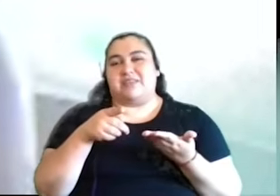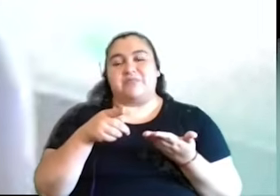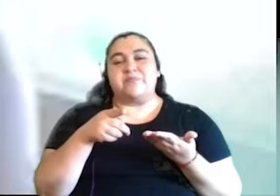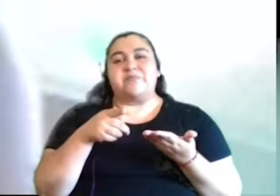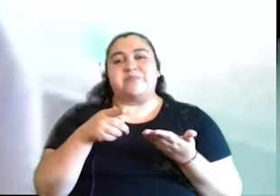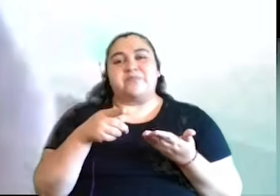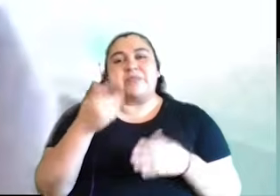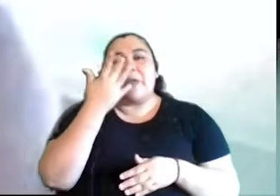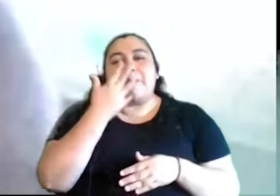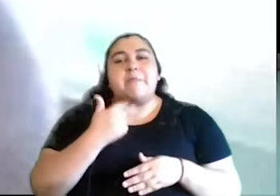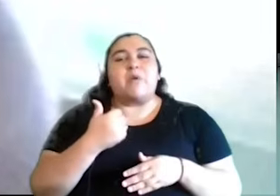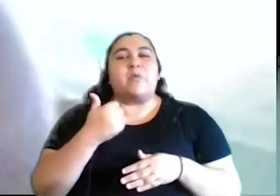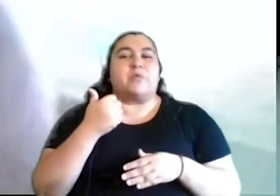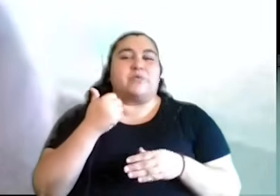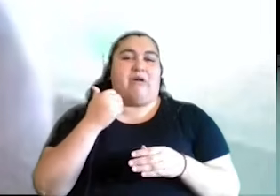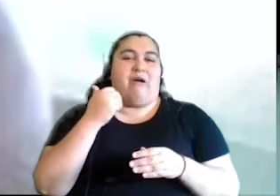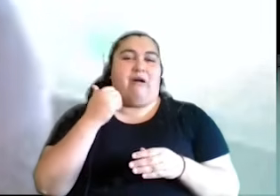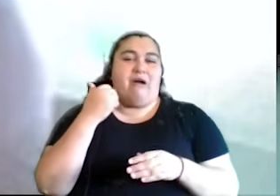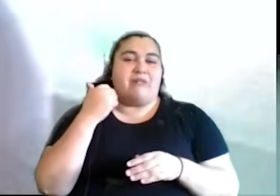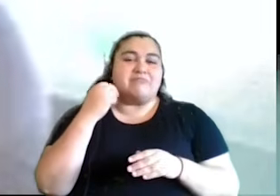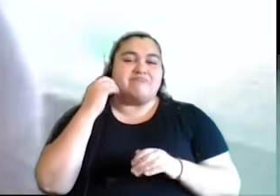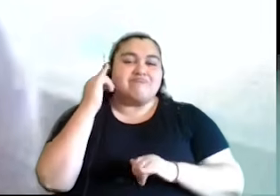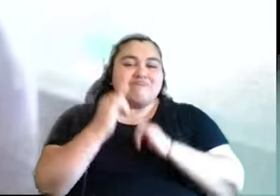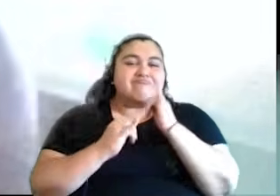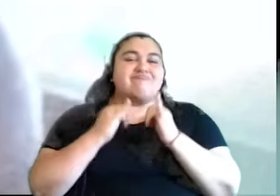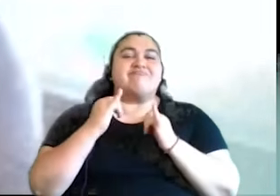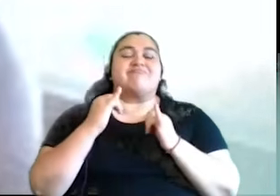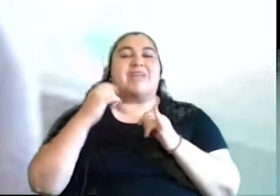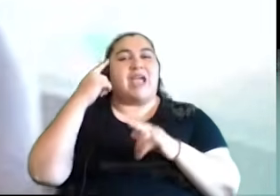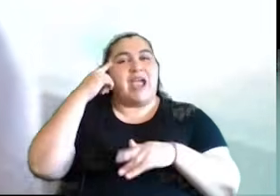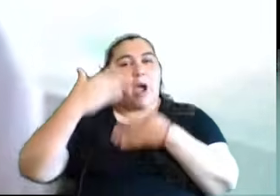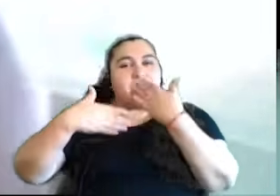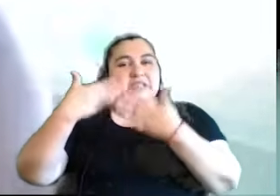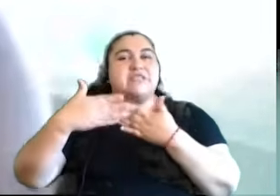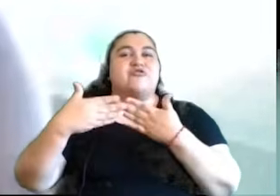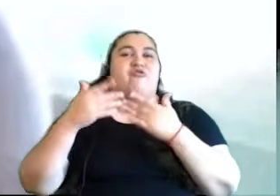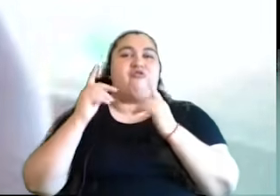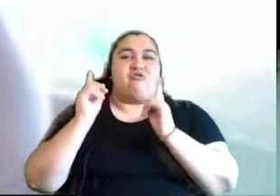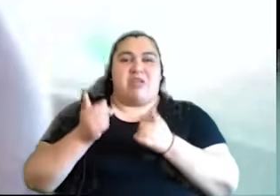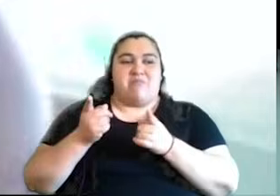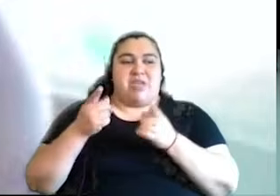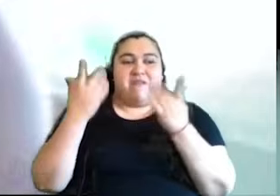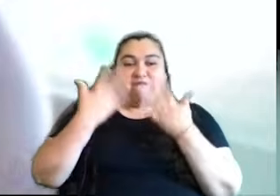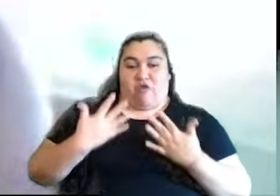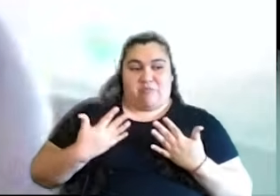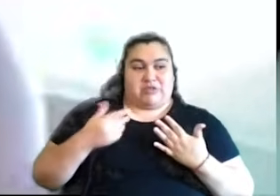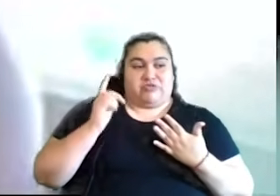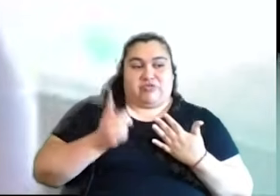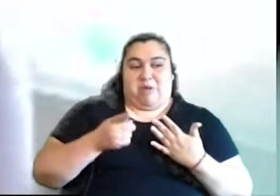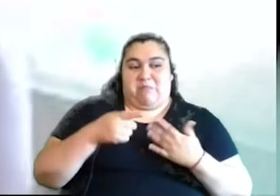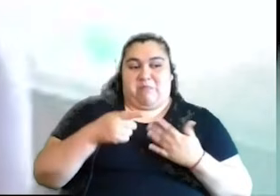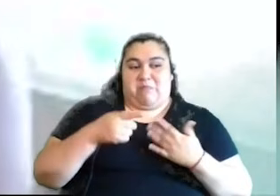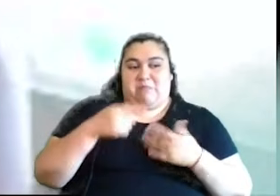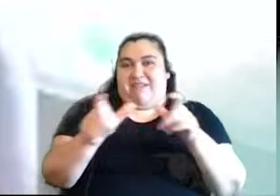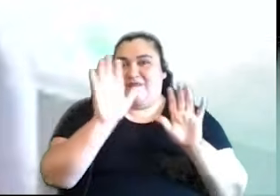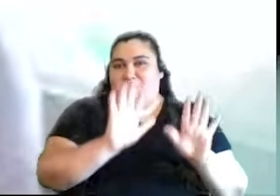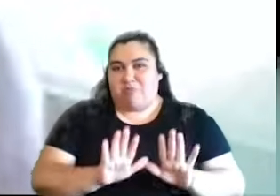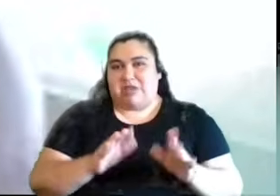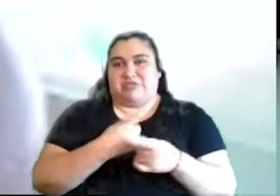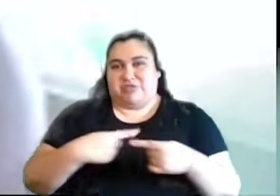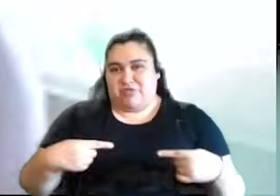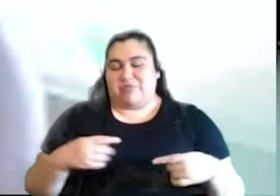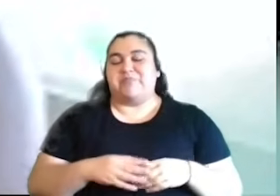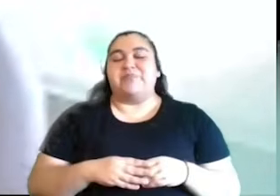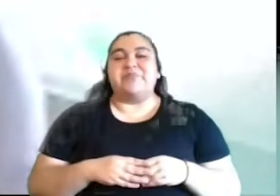gusta hacer, que es esto de capacitarme y de capacitar, ¿no? Creo que el mejor conocimiento es el que se comparte. Así que hoy